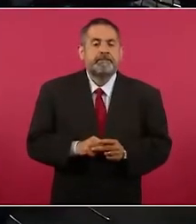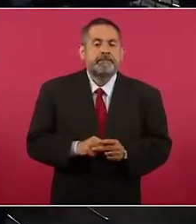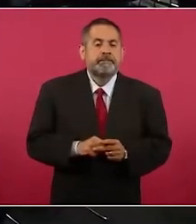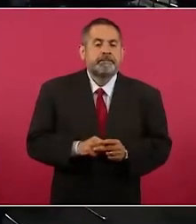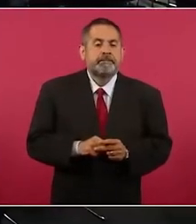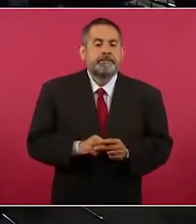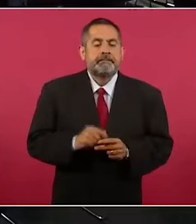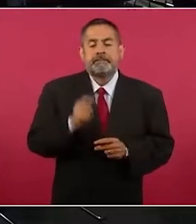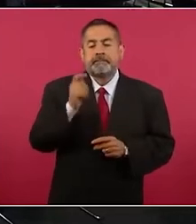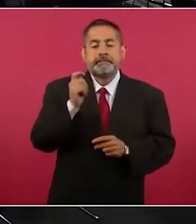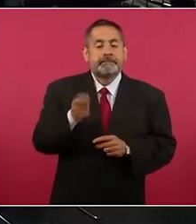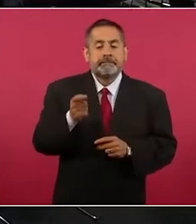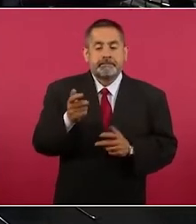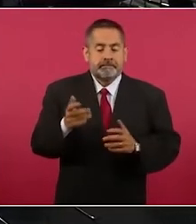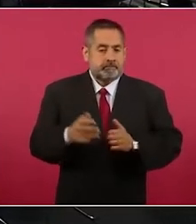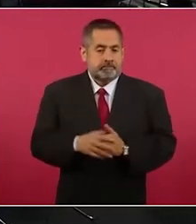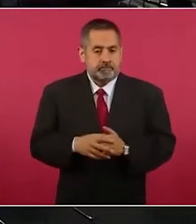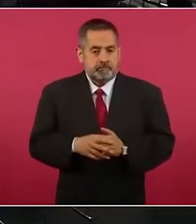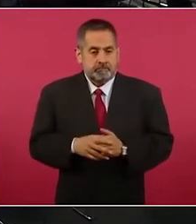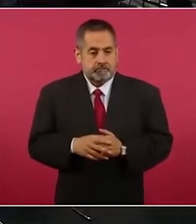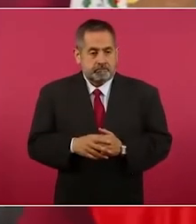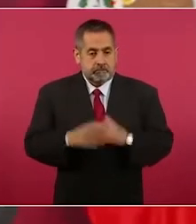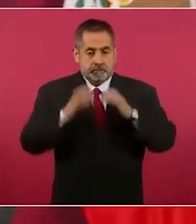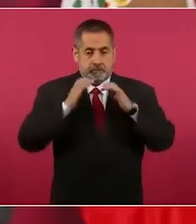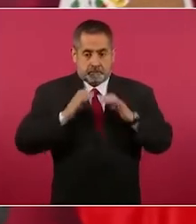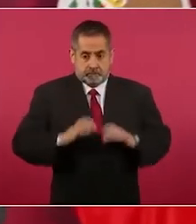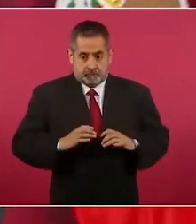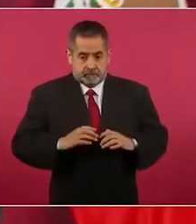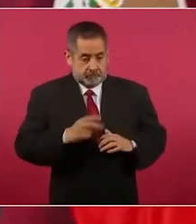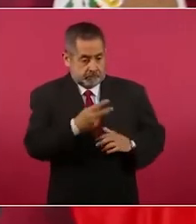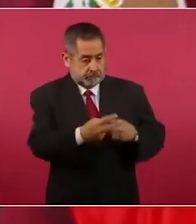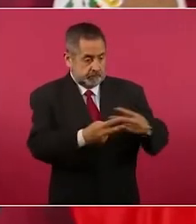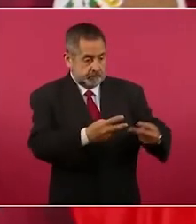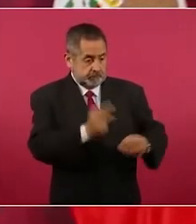es de que aun cuando aparecen los cuerpos,